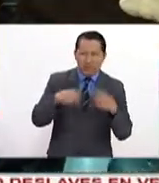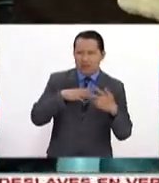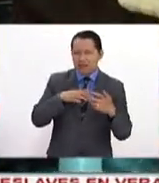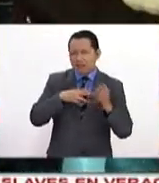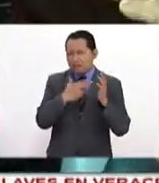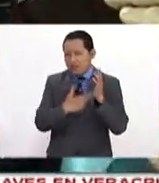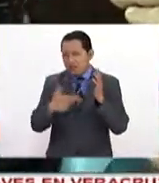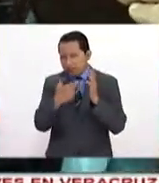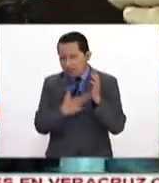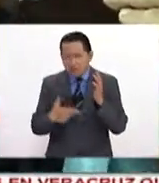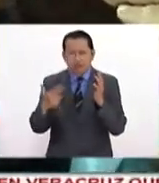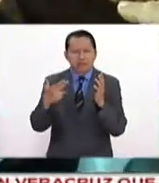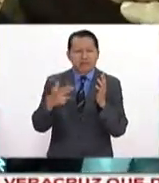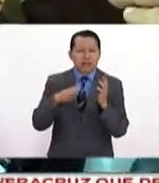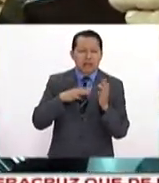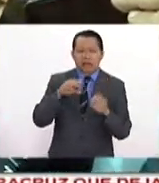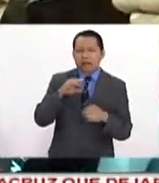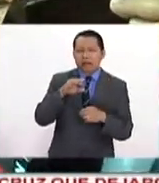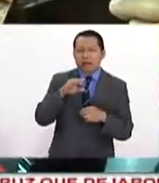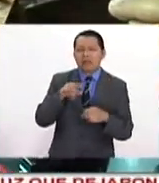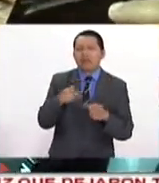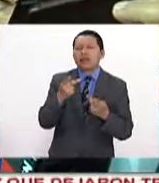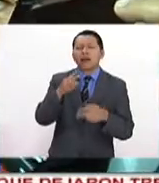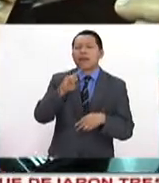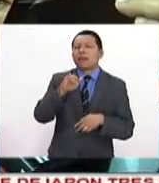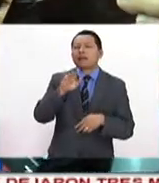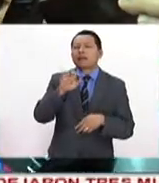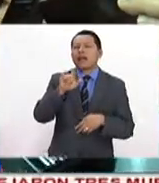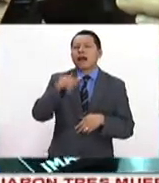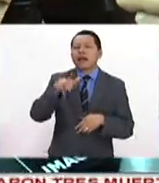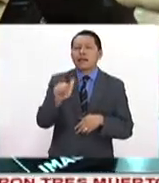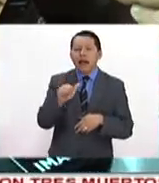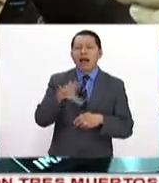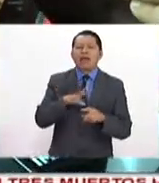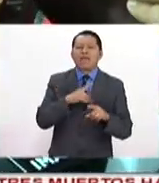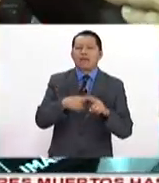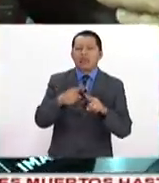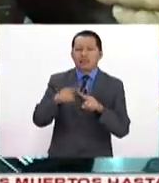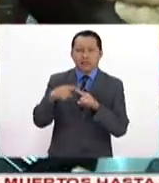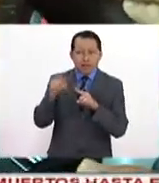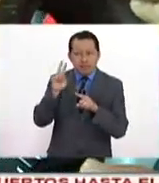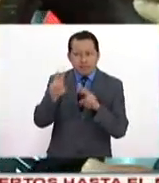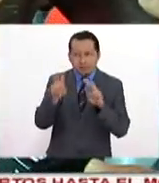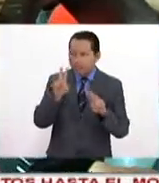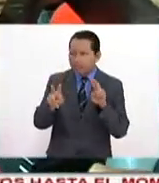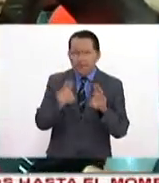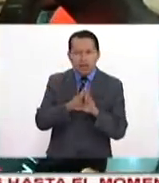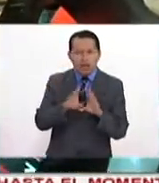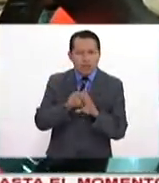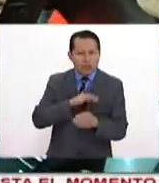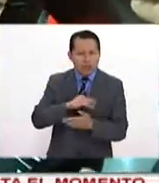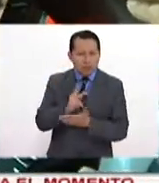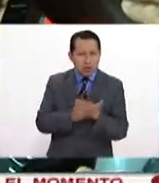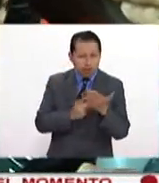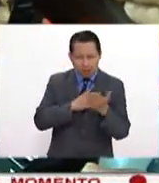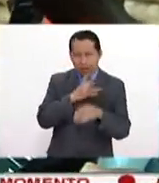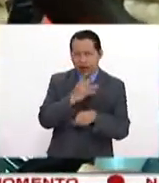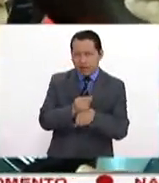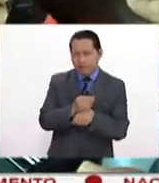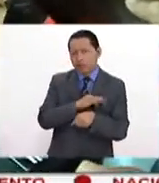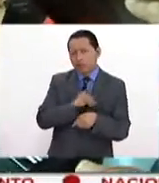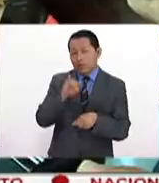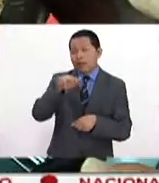talleres, misceláneas, etcétera, que hayan sido afectadas para poder establecer un programa de intervención por parte del